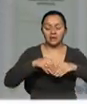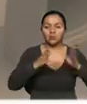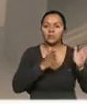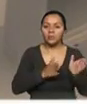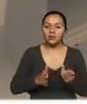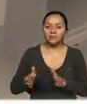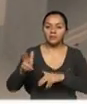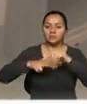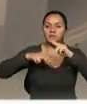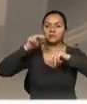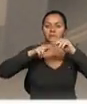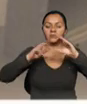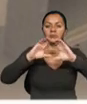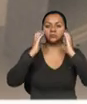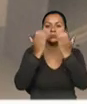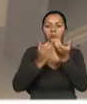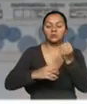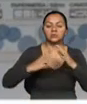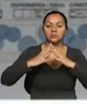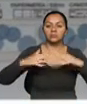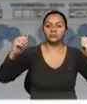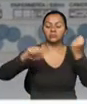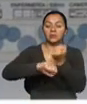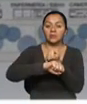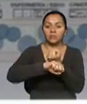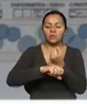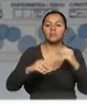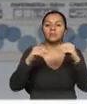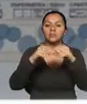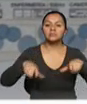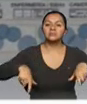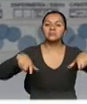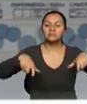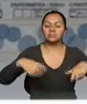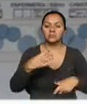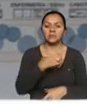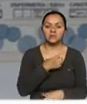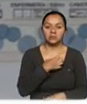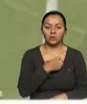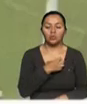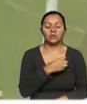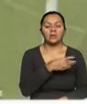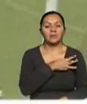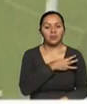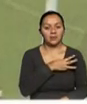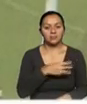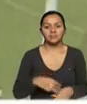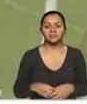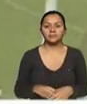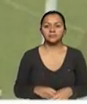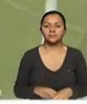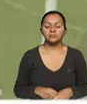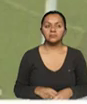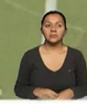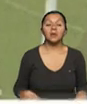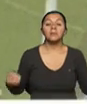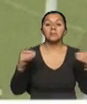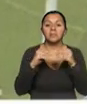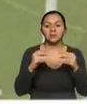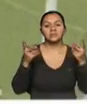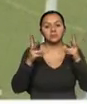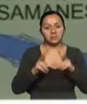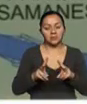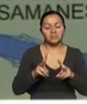planificado edificar un coliseo de deportes y las canchas de fútbol de las escuelas de Barcelona y Emelec. Además, se